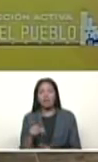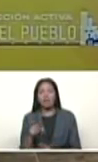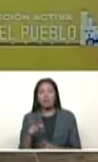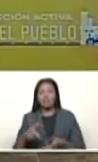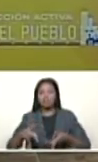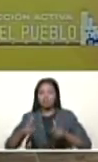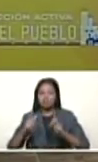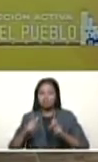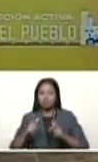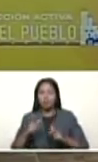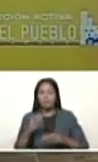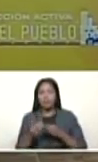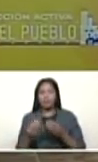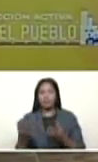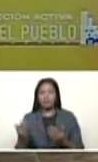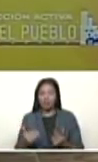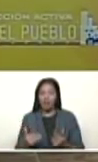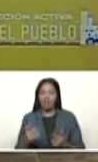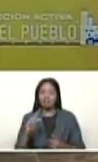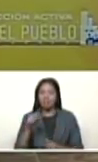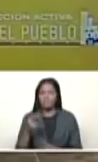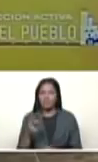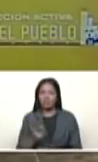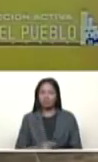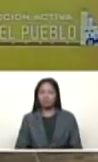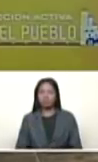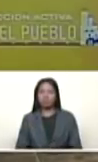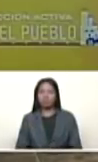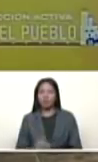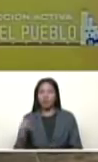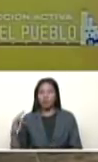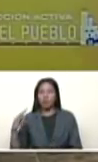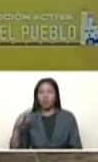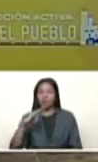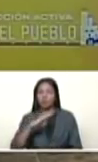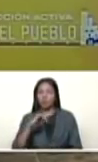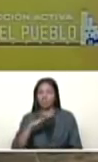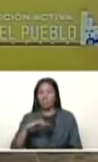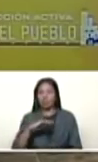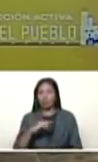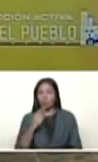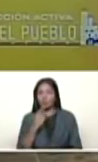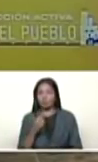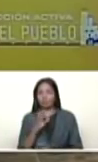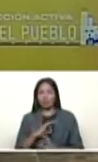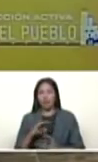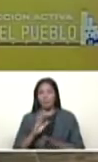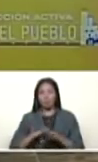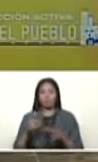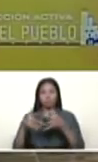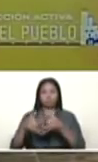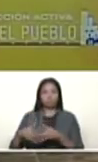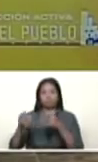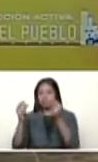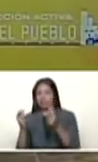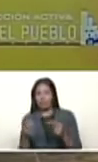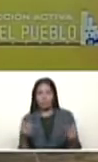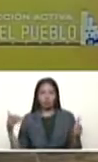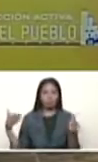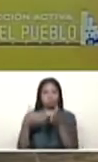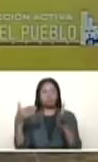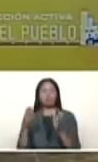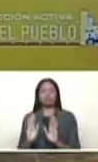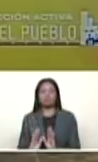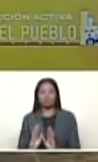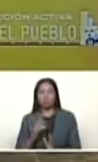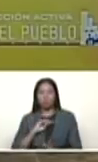para traer también, traer del exterior. No voy a decir de dónde, porque entonces el imperialismo se activa no, para sabotearnos. No conviene.